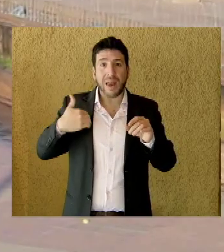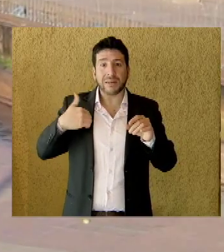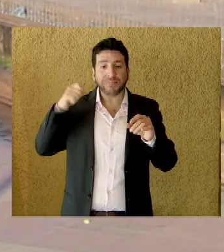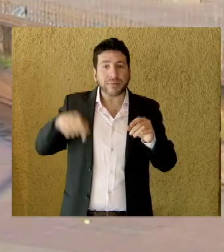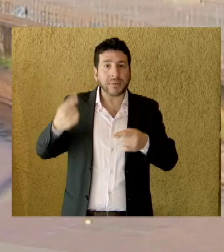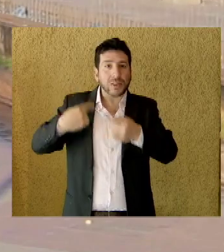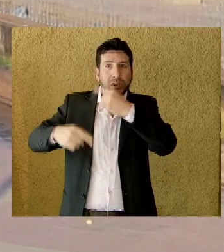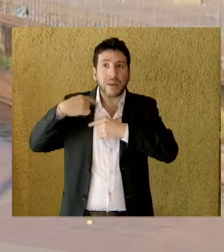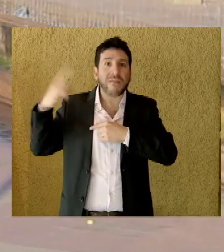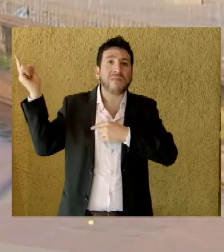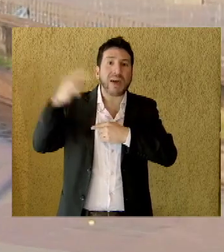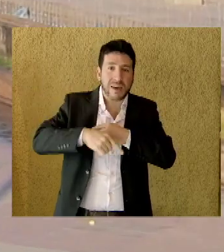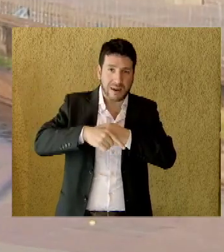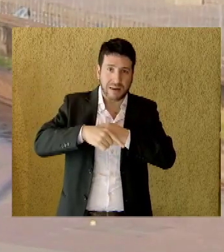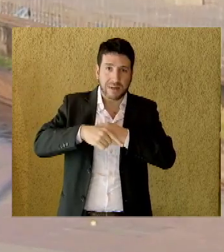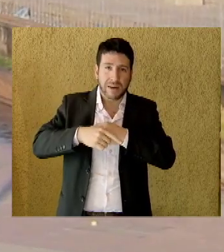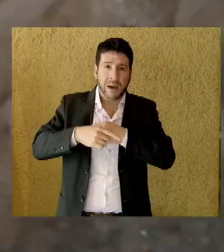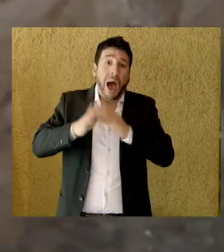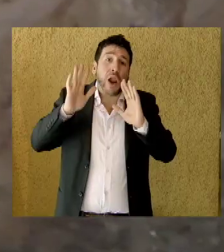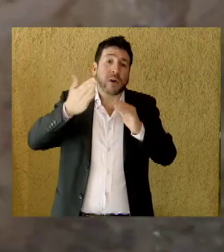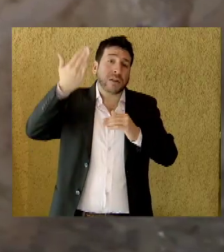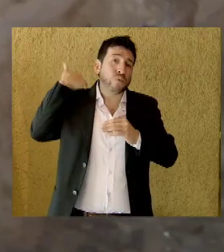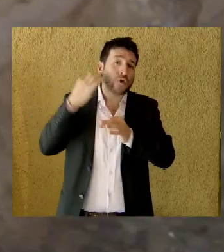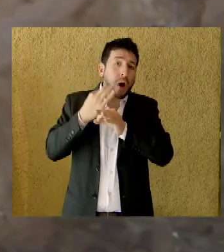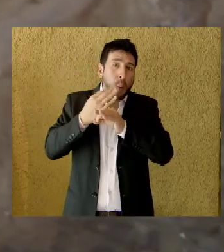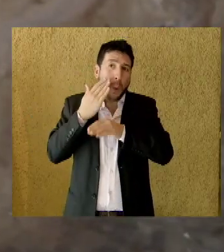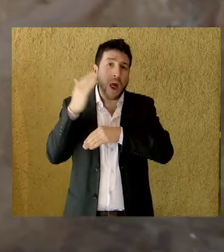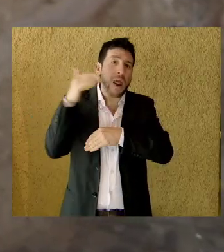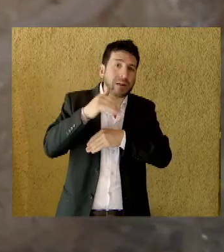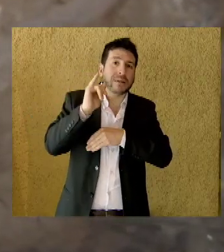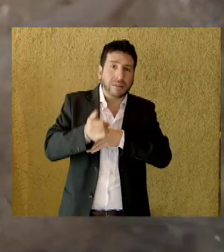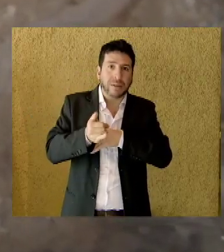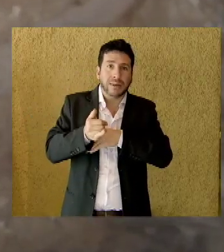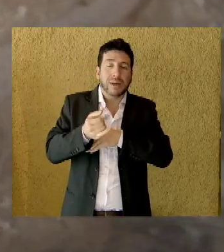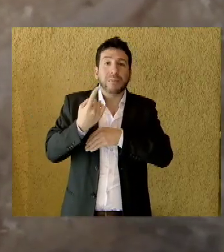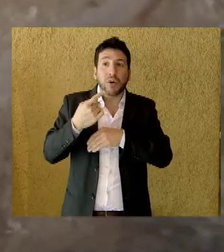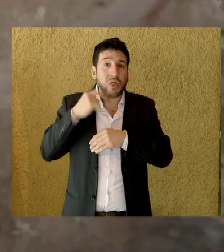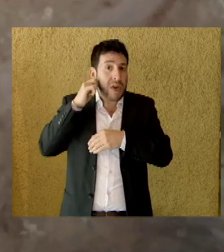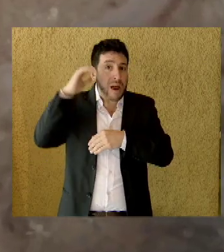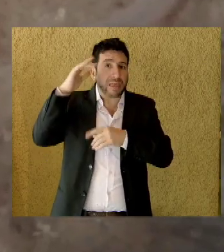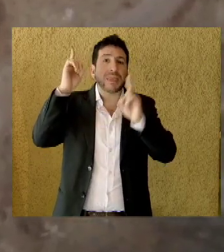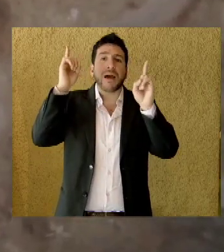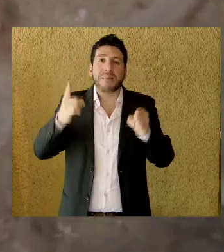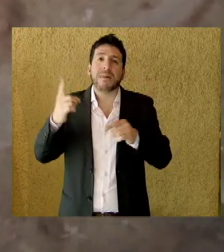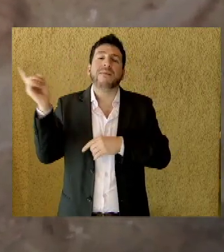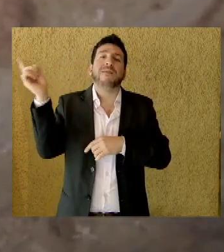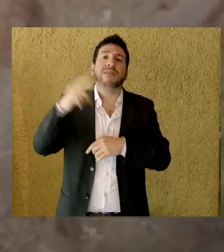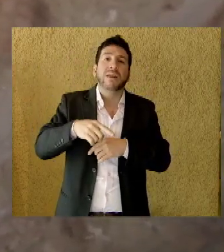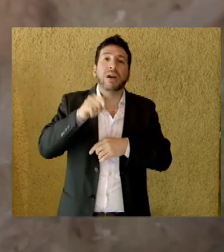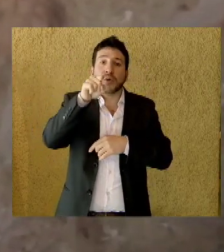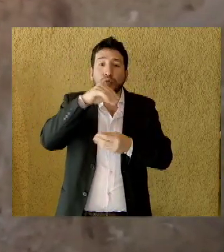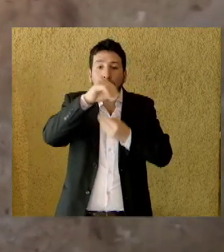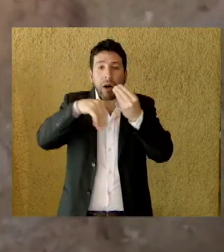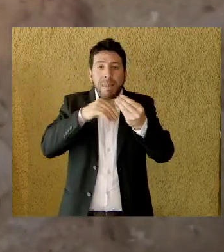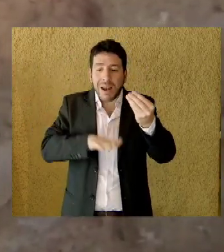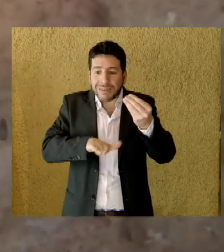época escolar y ahora son adultos, lo puedan volver a hacer. A las familias que traigan a sus hijos justamente y que seamos parte de la historia y de la cultura de